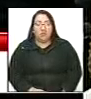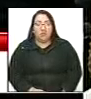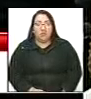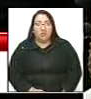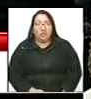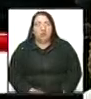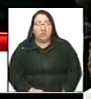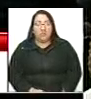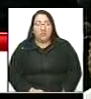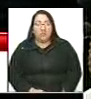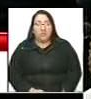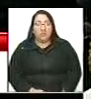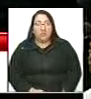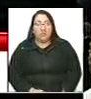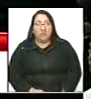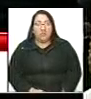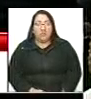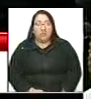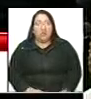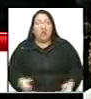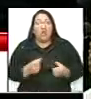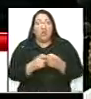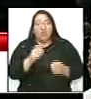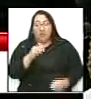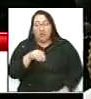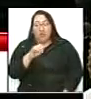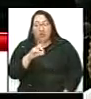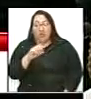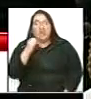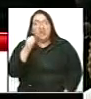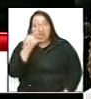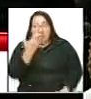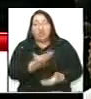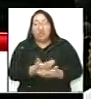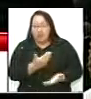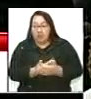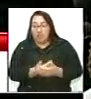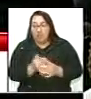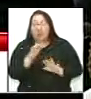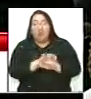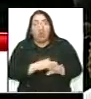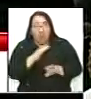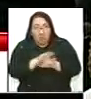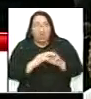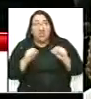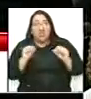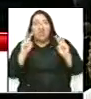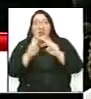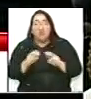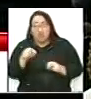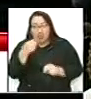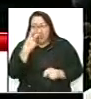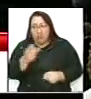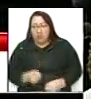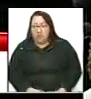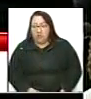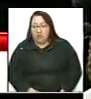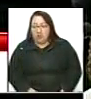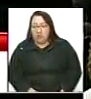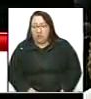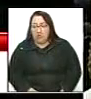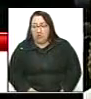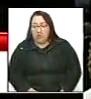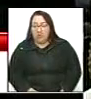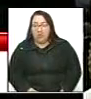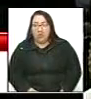Montenegro, si hay indicios para investigar por encubrimiento, porque es lo que hemos visto, los